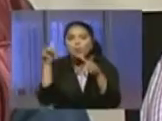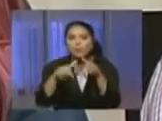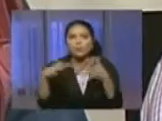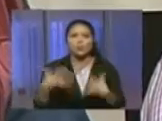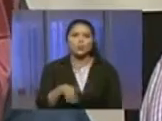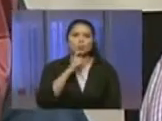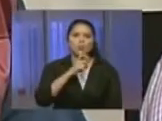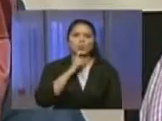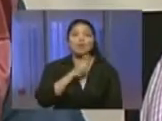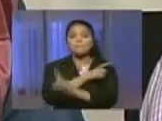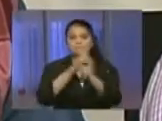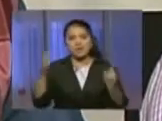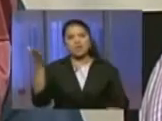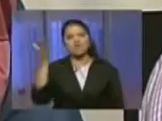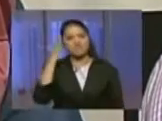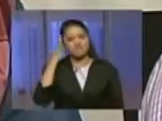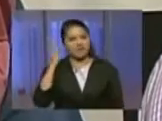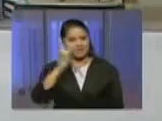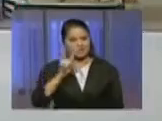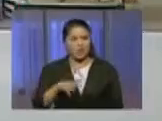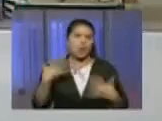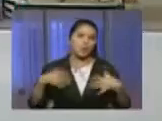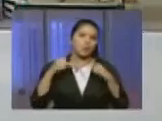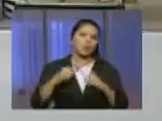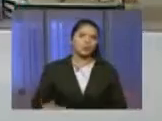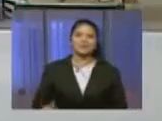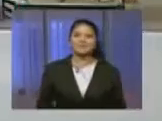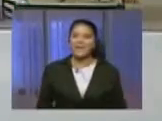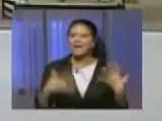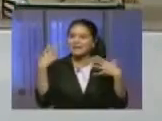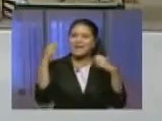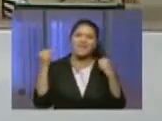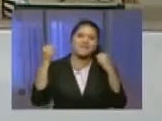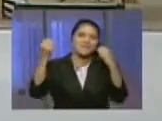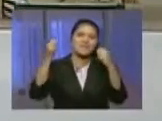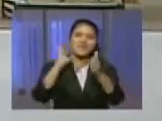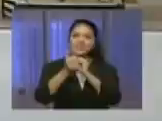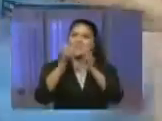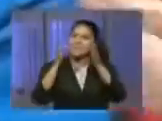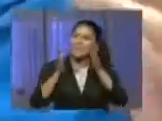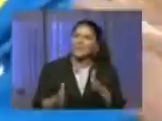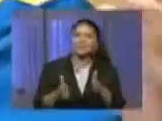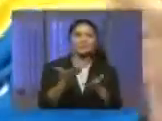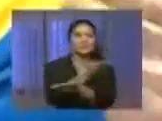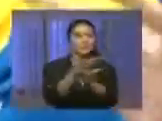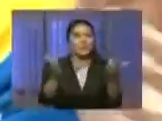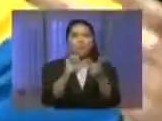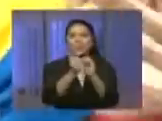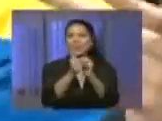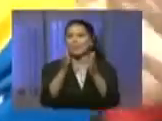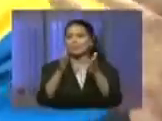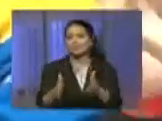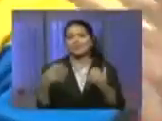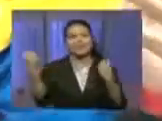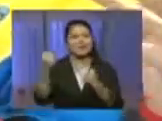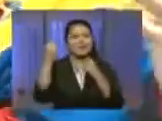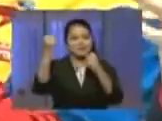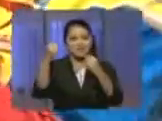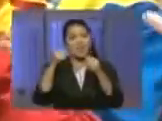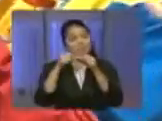demostrando que estamos para grandes cosas para baloncestos mundiales Así que viva el deporte nacional que vivan los atletas vamos a